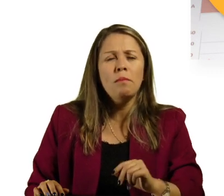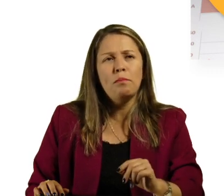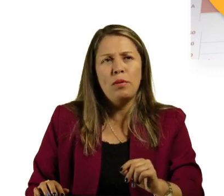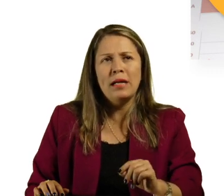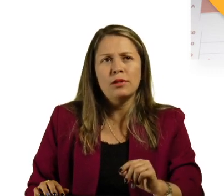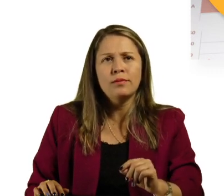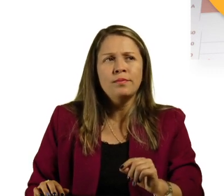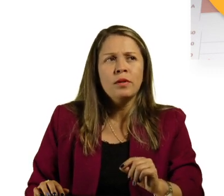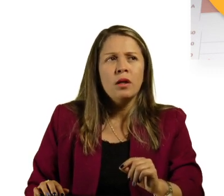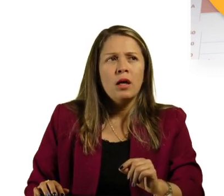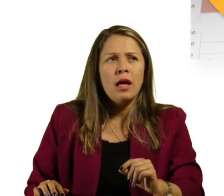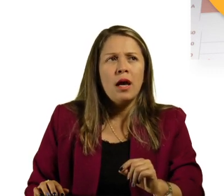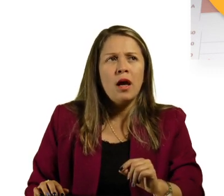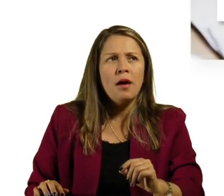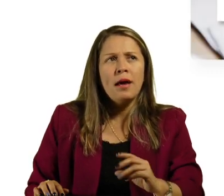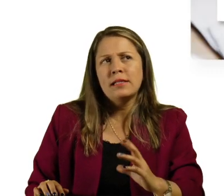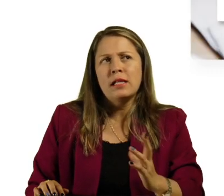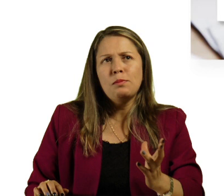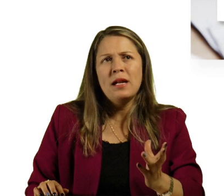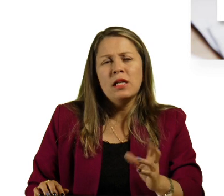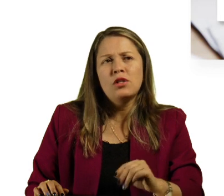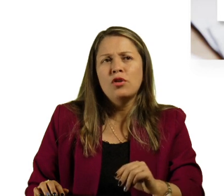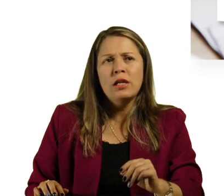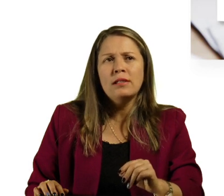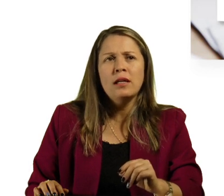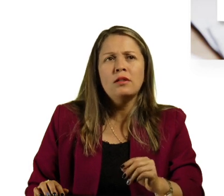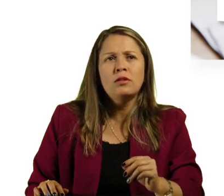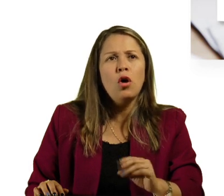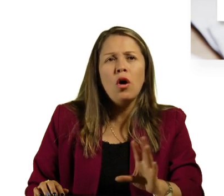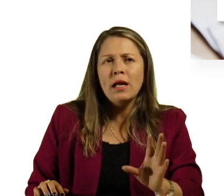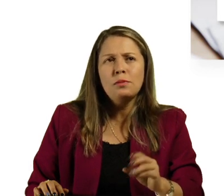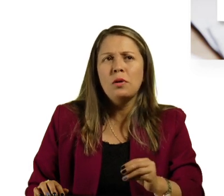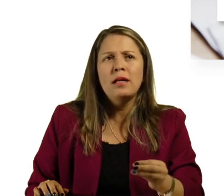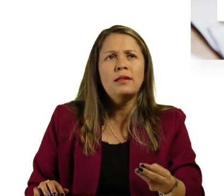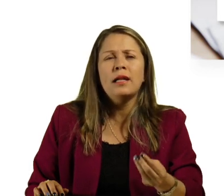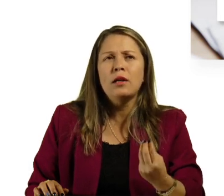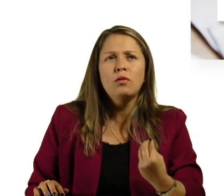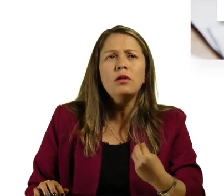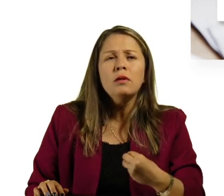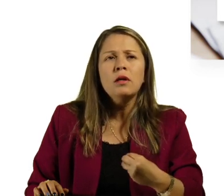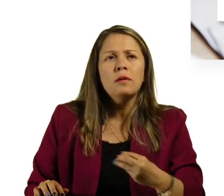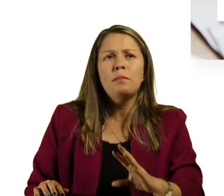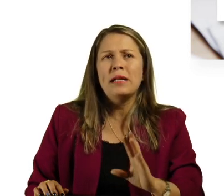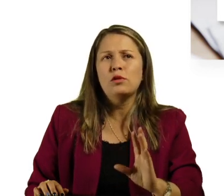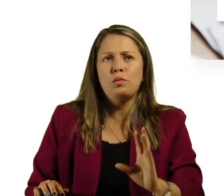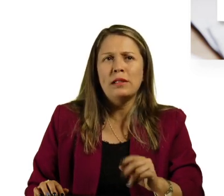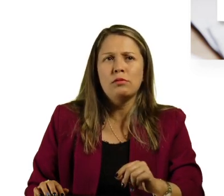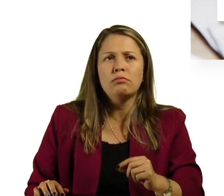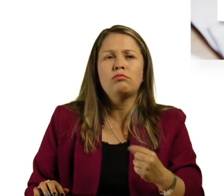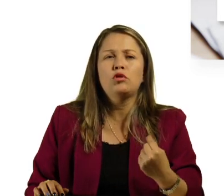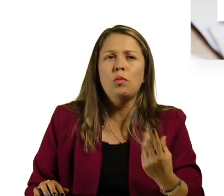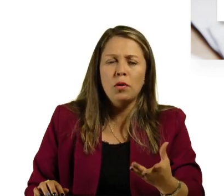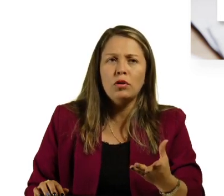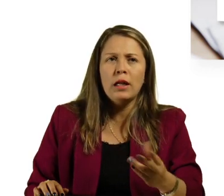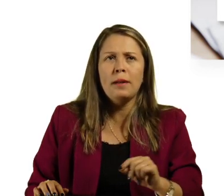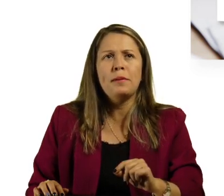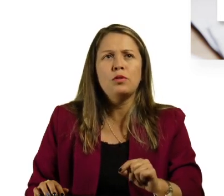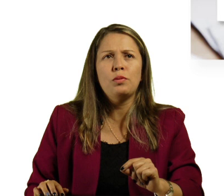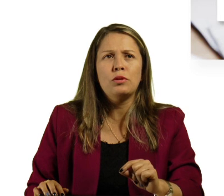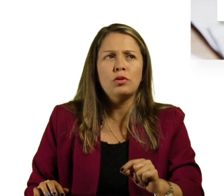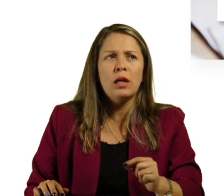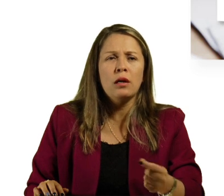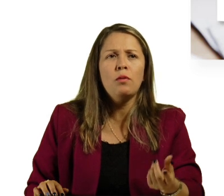largo plazo. Estas planeaciones todas pueden tener un presupuesto. Yo puedo